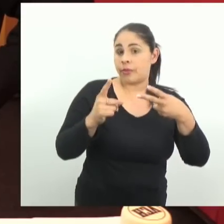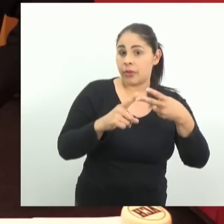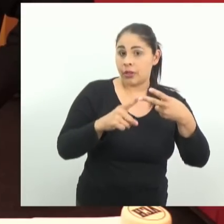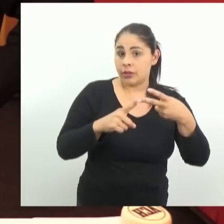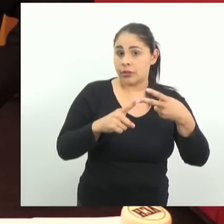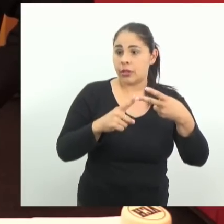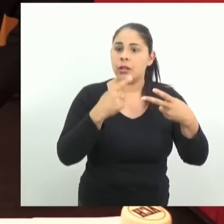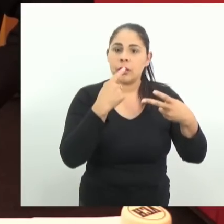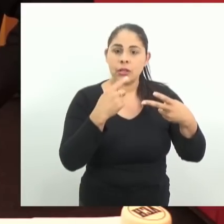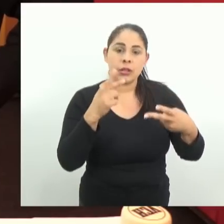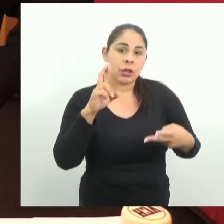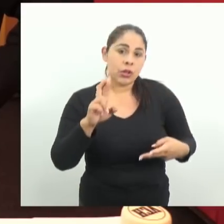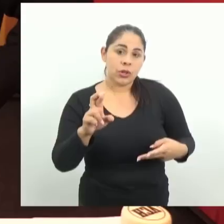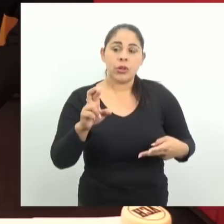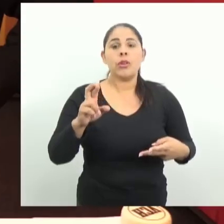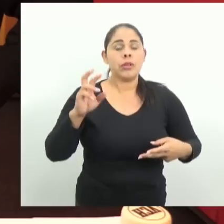boca con sonido.